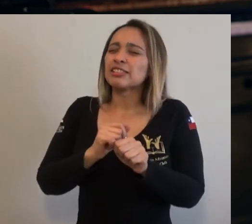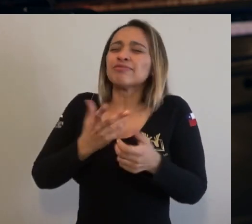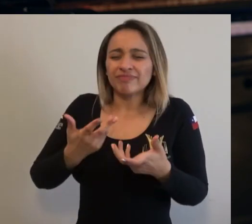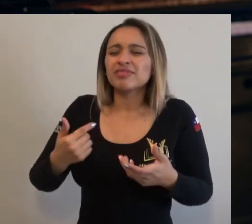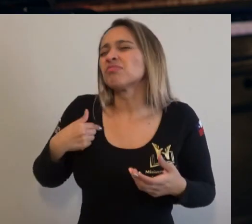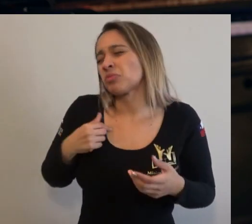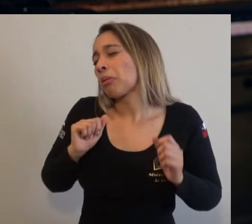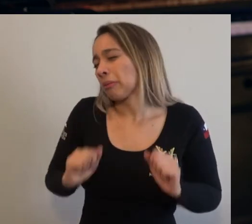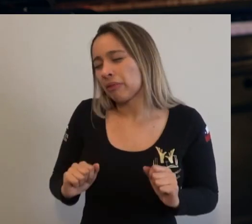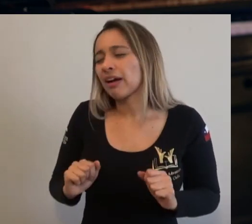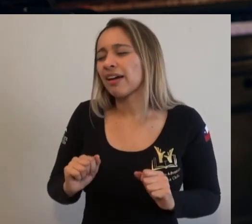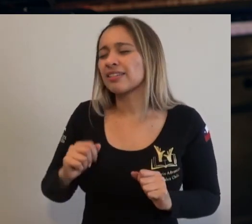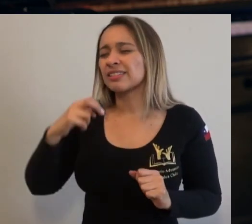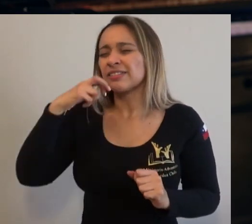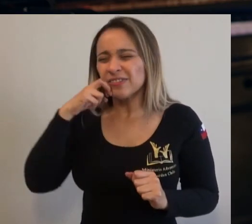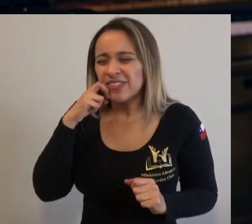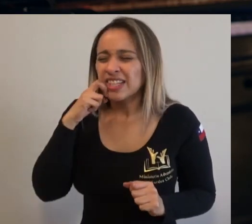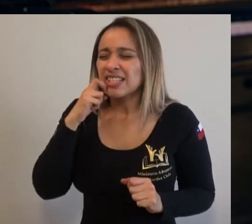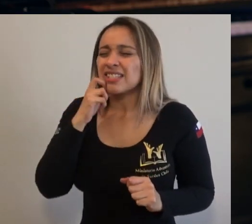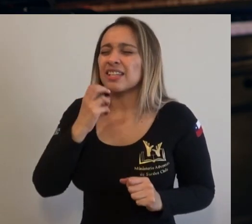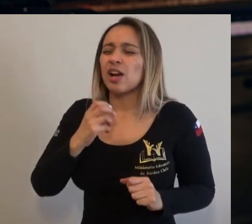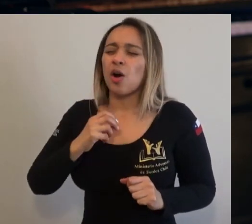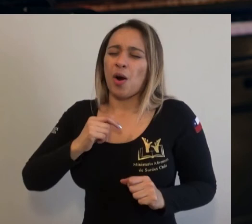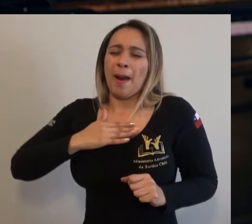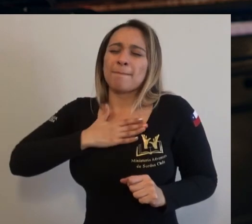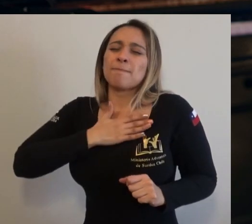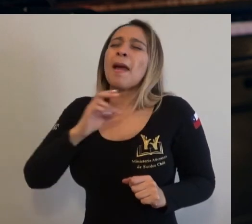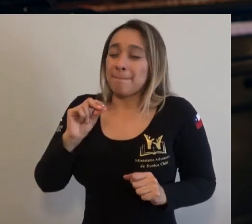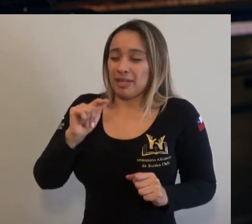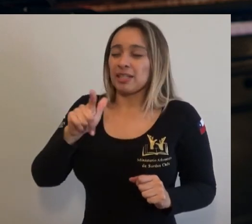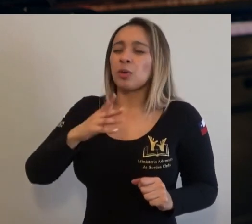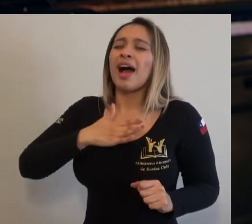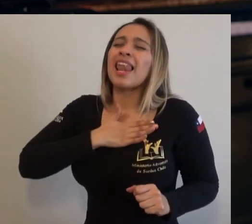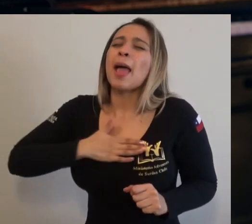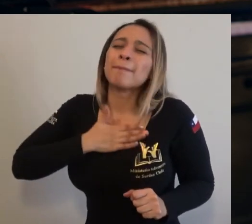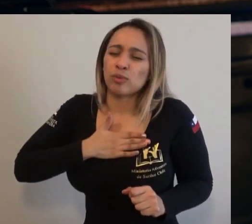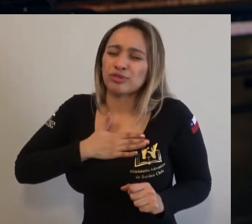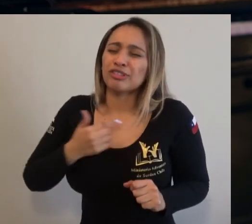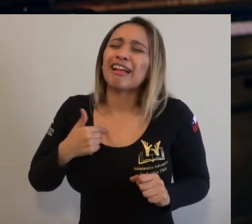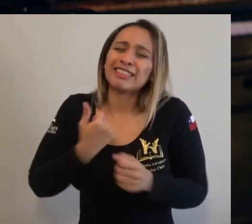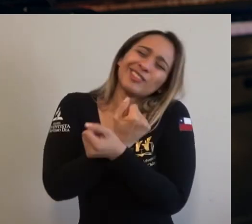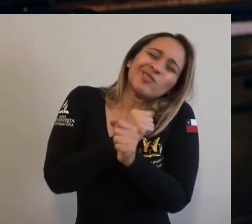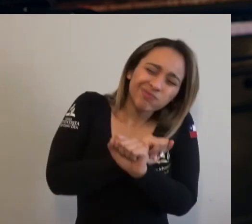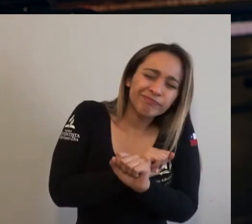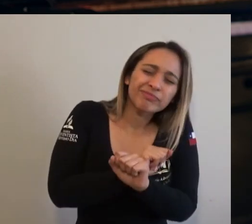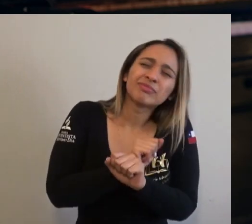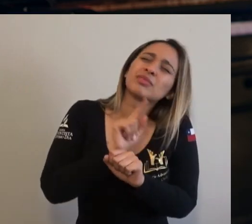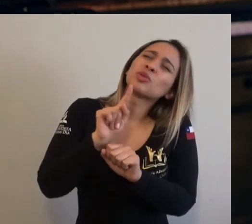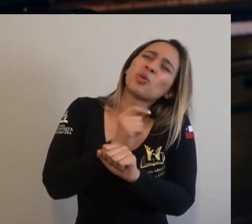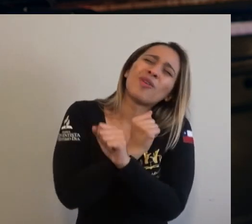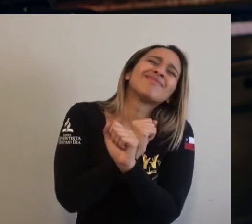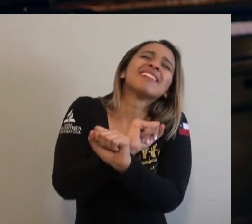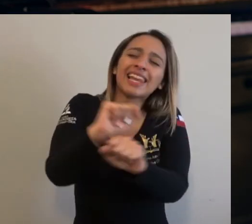toda atadura, sea física, dolencia emocional, Señor, espiritual también. quiero pedirte por cada